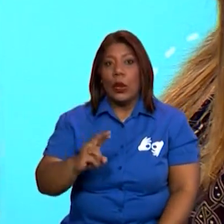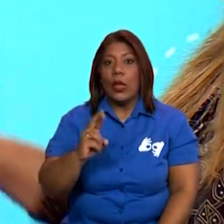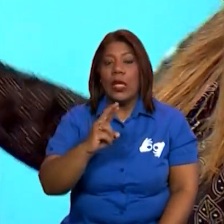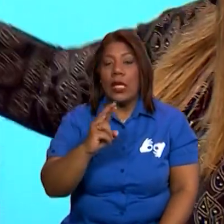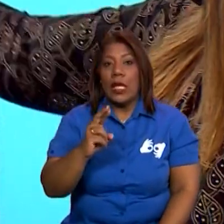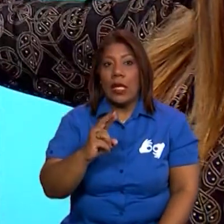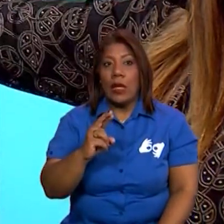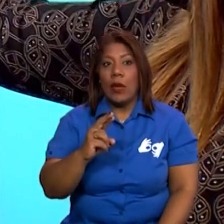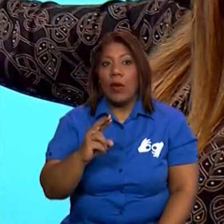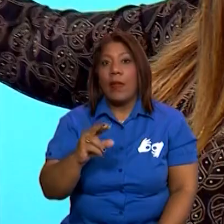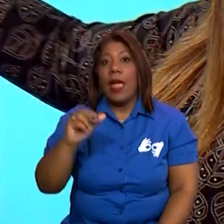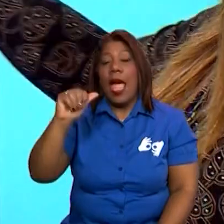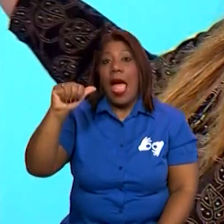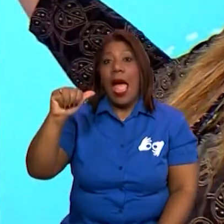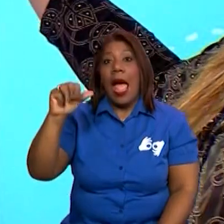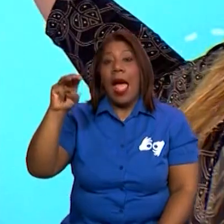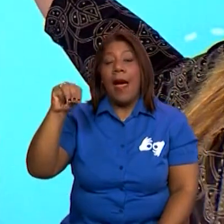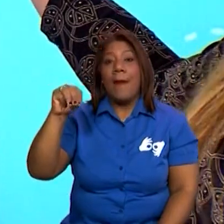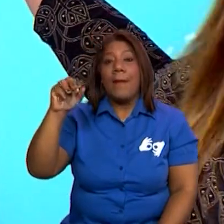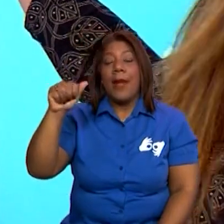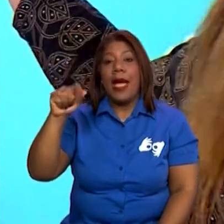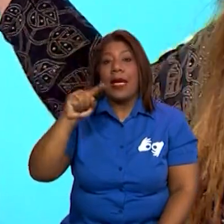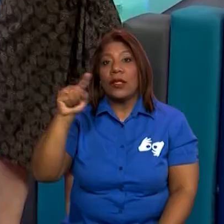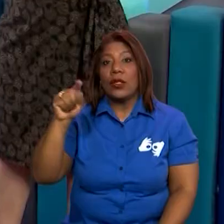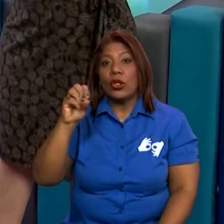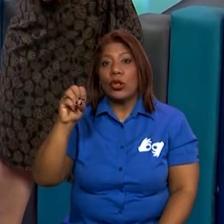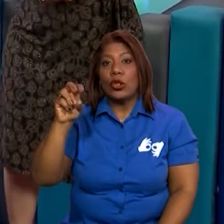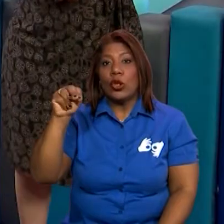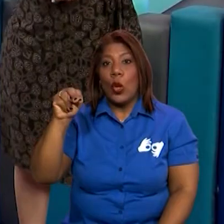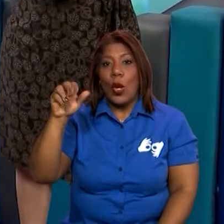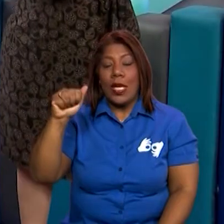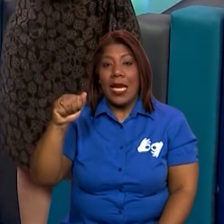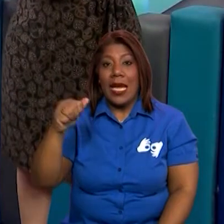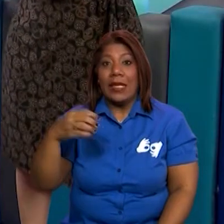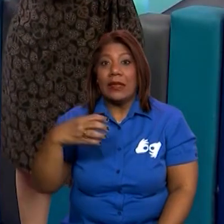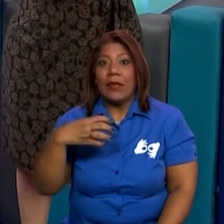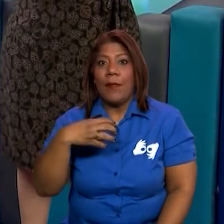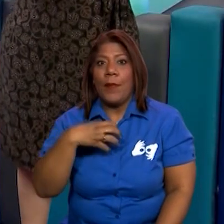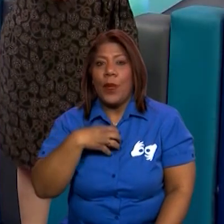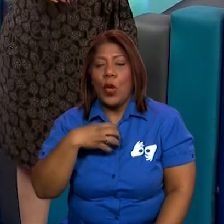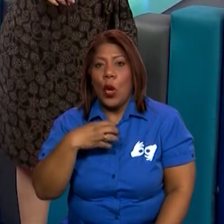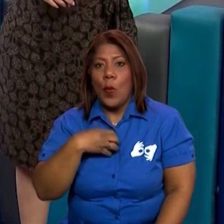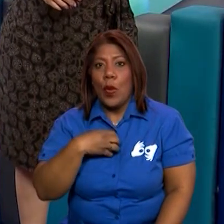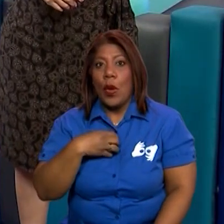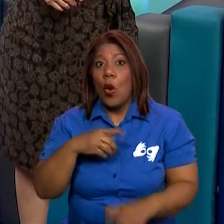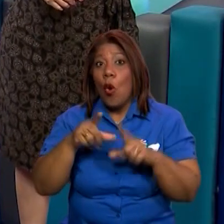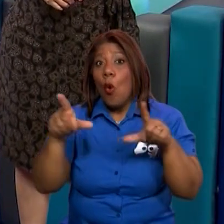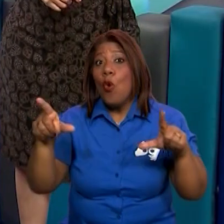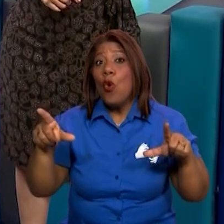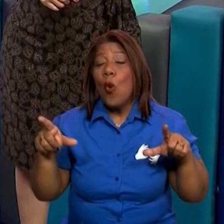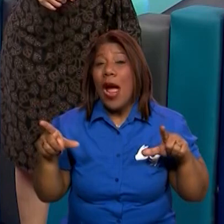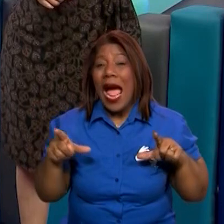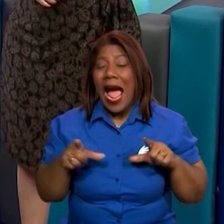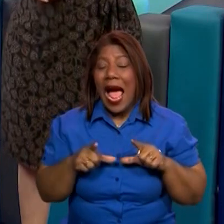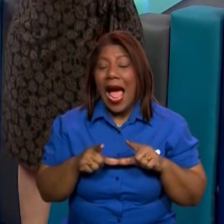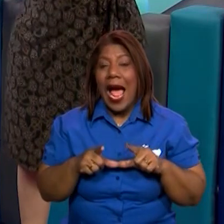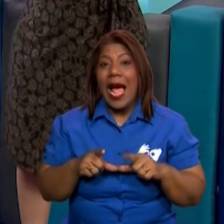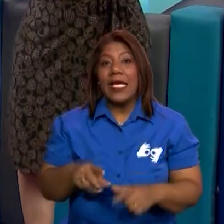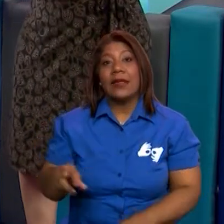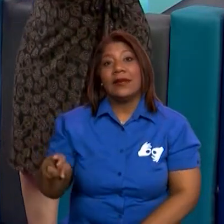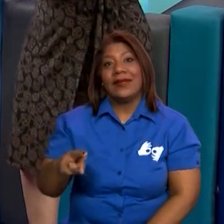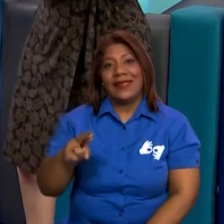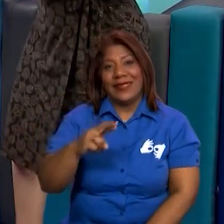Amazonas. ¿Amazonas es un qué? Es propio, ¿por qué? ¿Es el nombre de qué? De